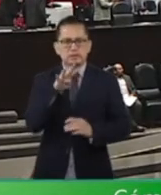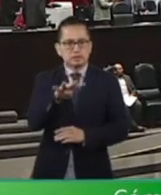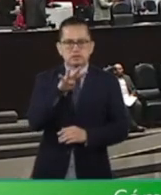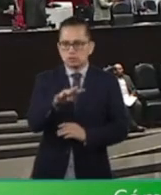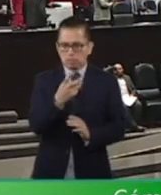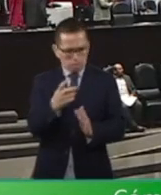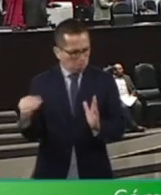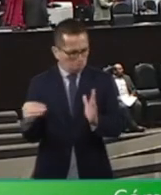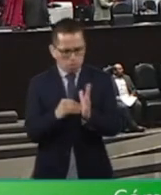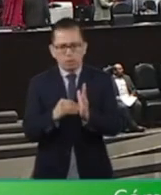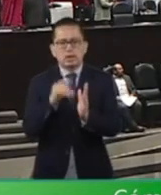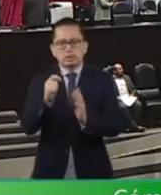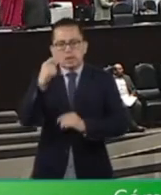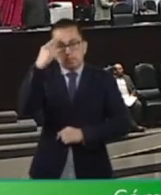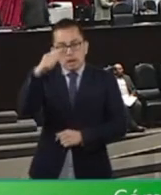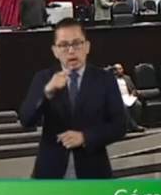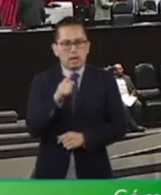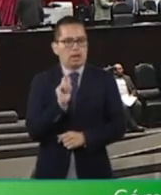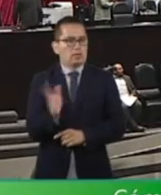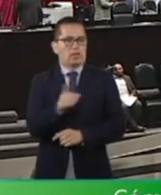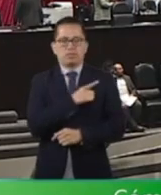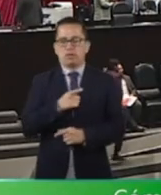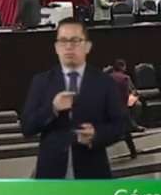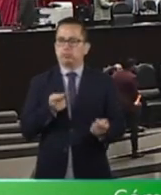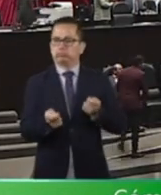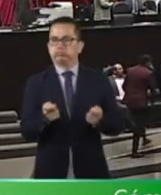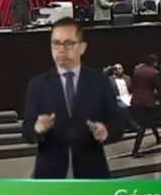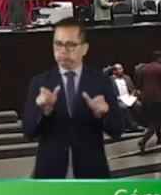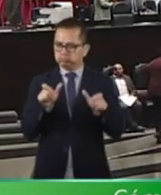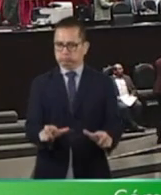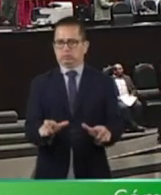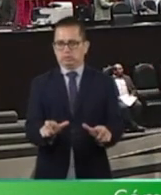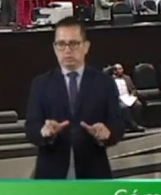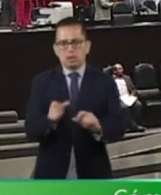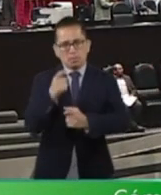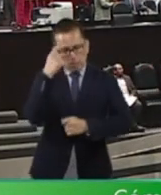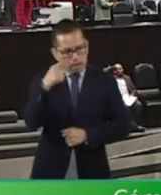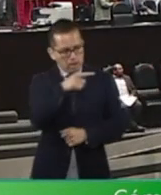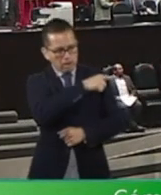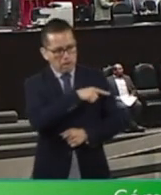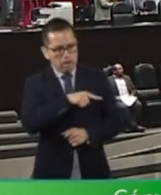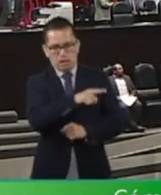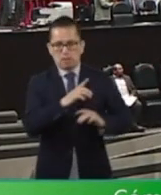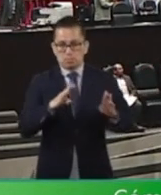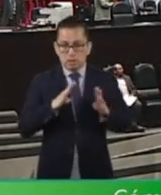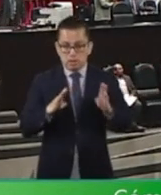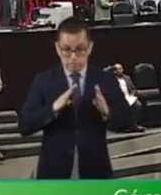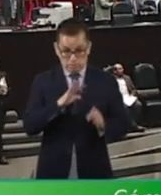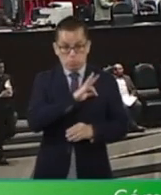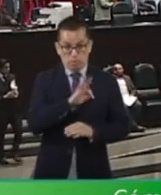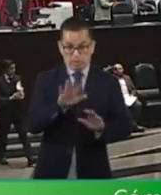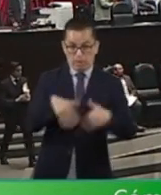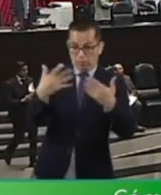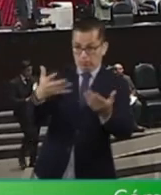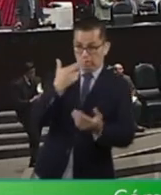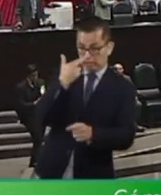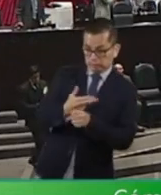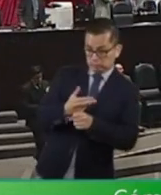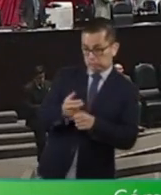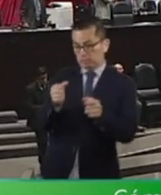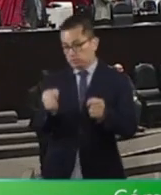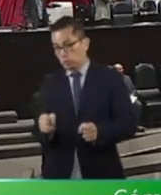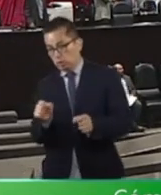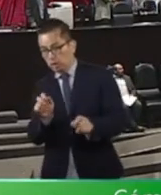límite necesario para garantizar que la participación militar en seguridad pública fuera temporal